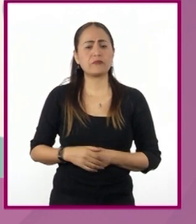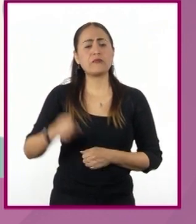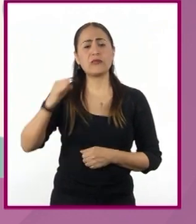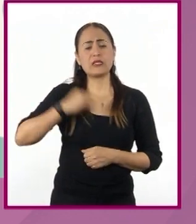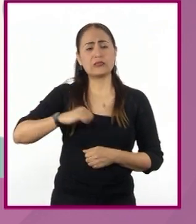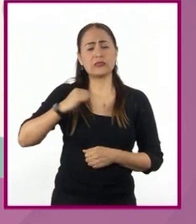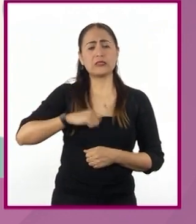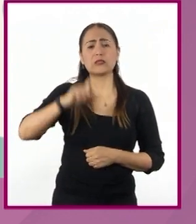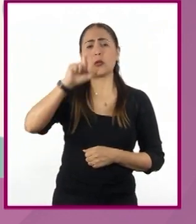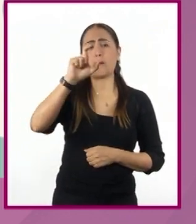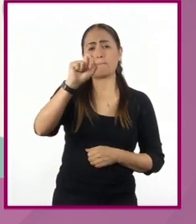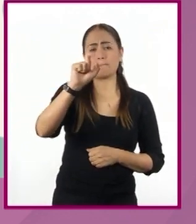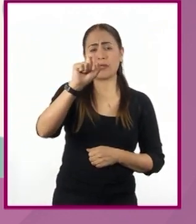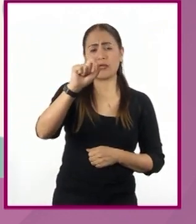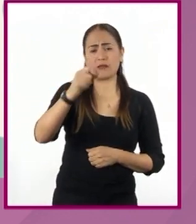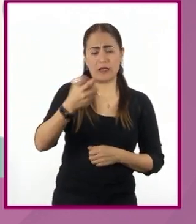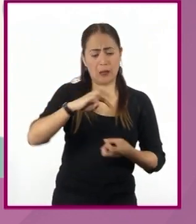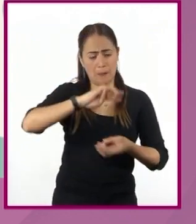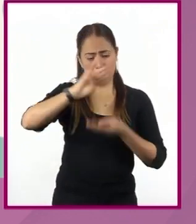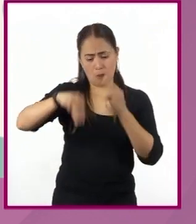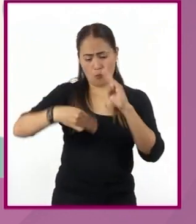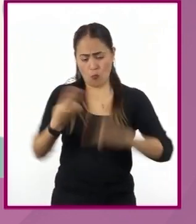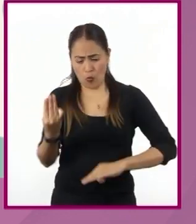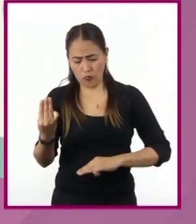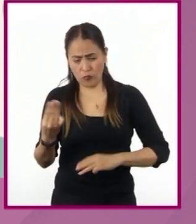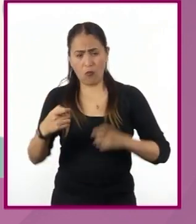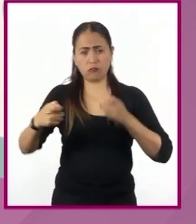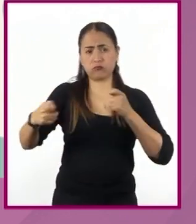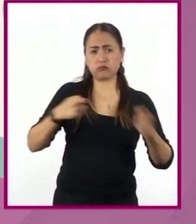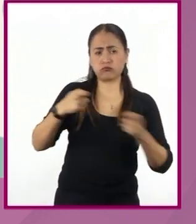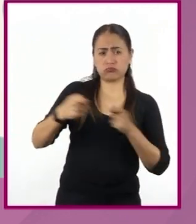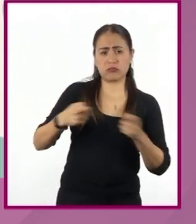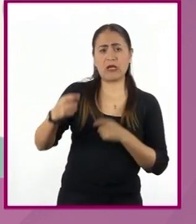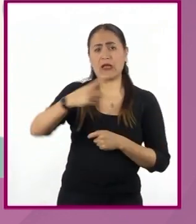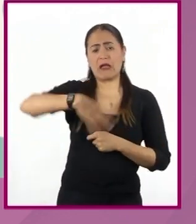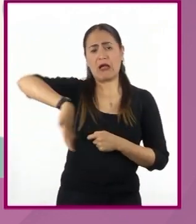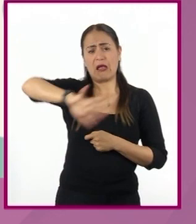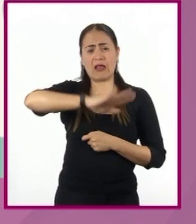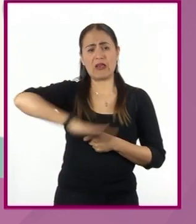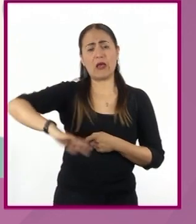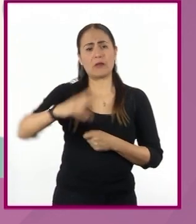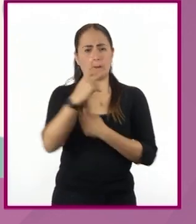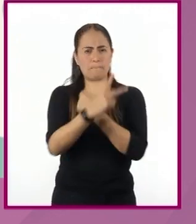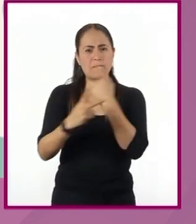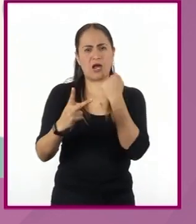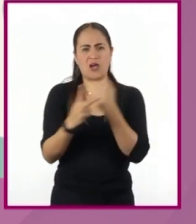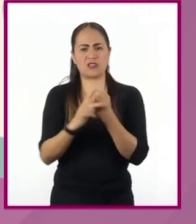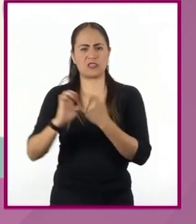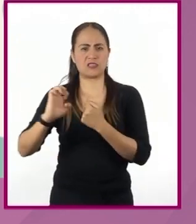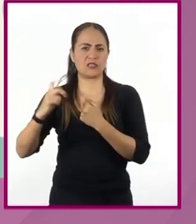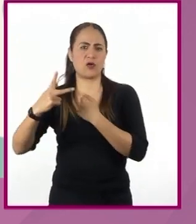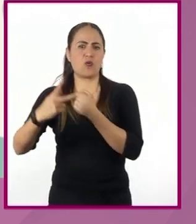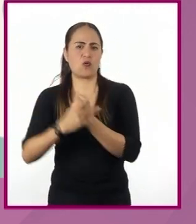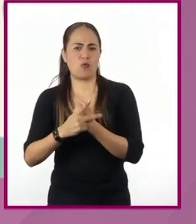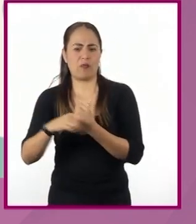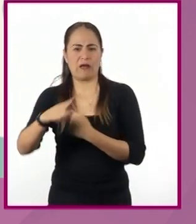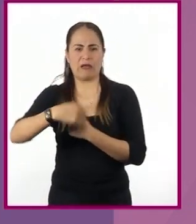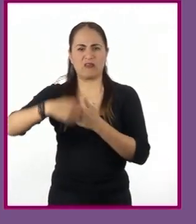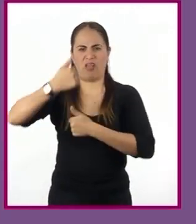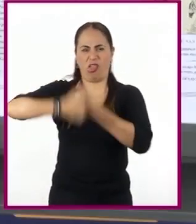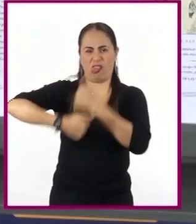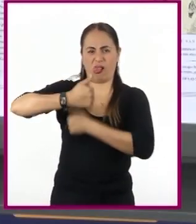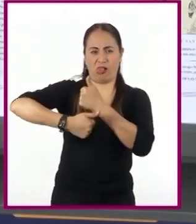siglo XX, el mundo estaba repartido y lo dominaban los grandes imperios coloniales europeos que rivalizaban entre